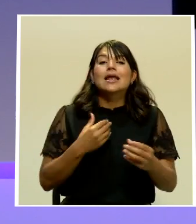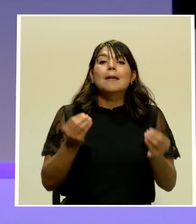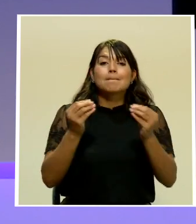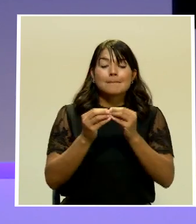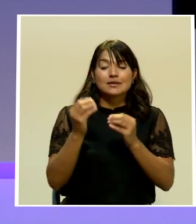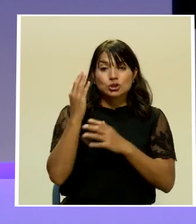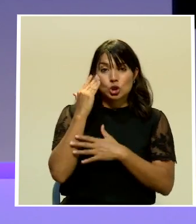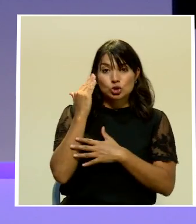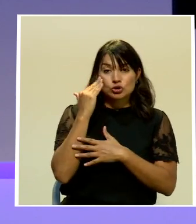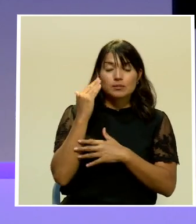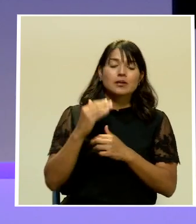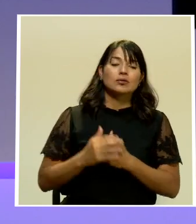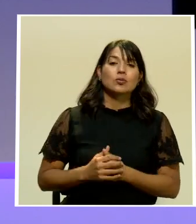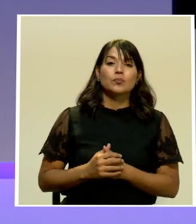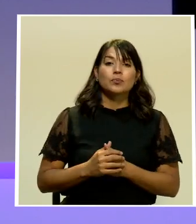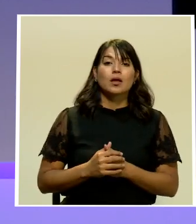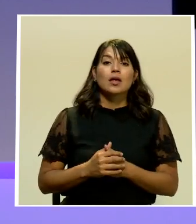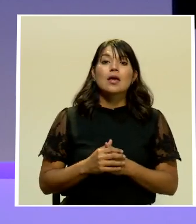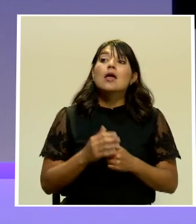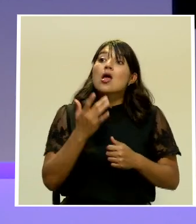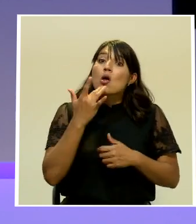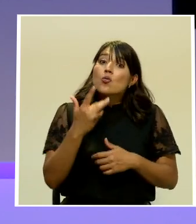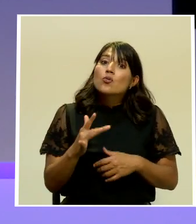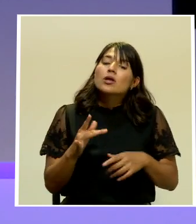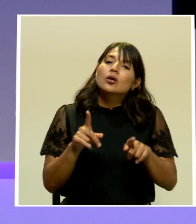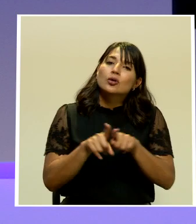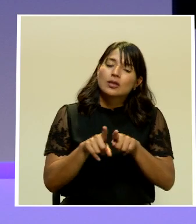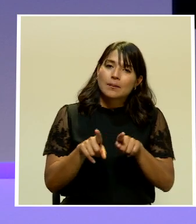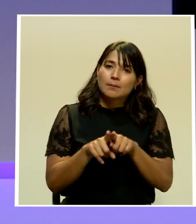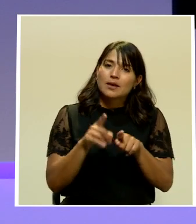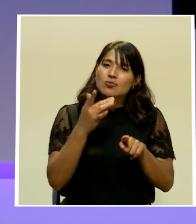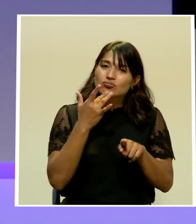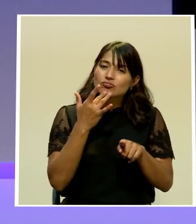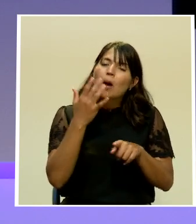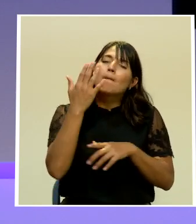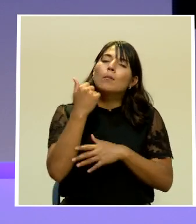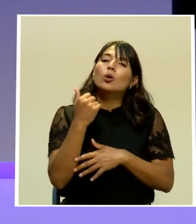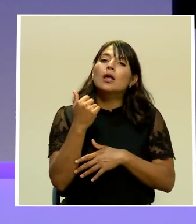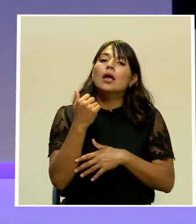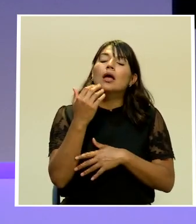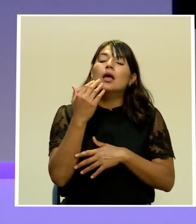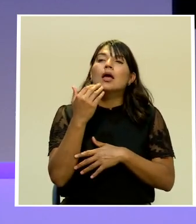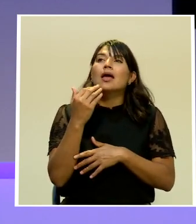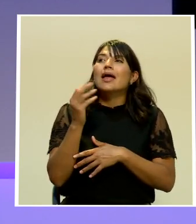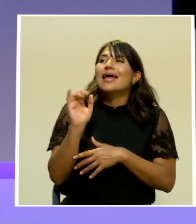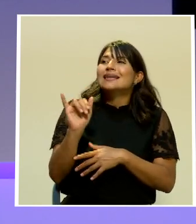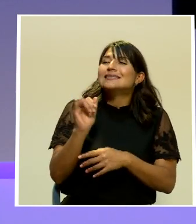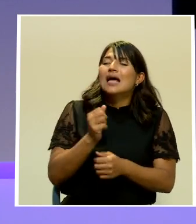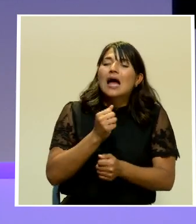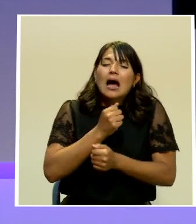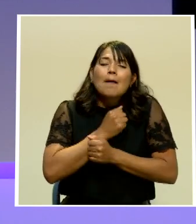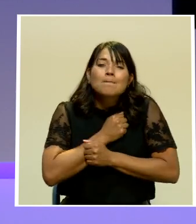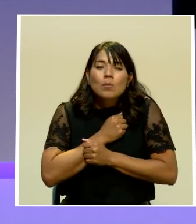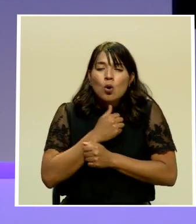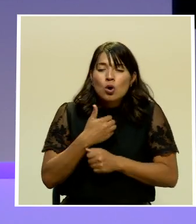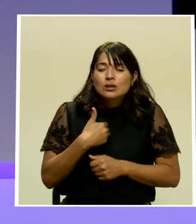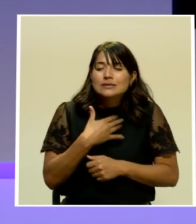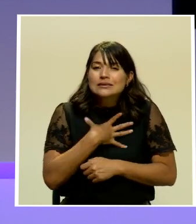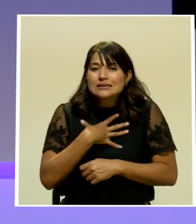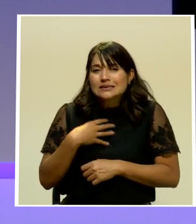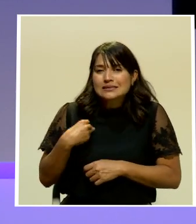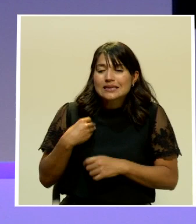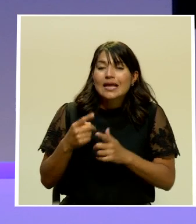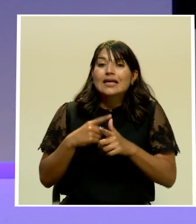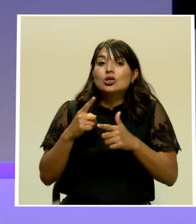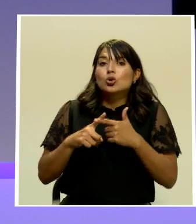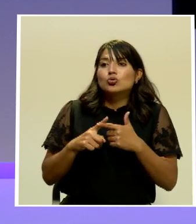conocimiento. Es rico también porque justo esto que vos hablas de la pasión, del tener pasión, te